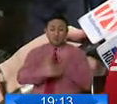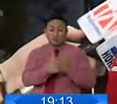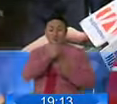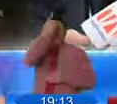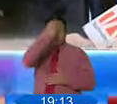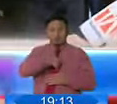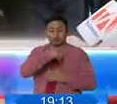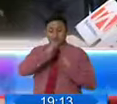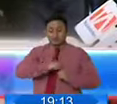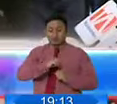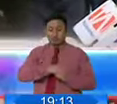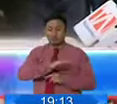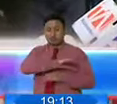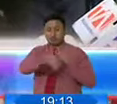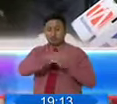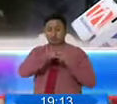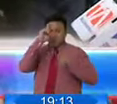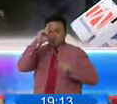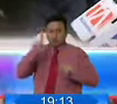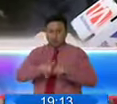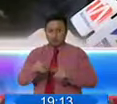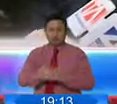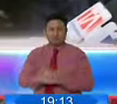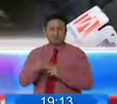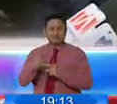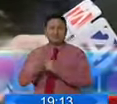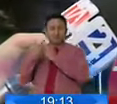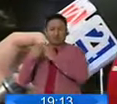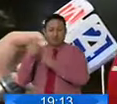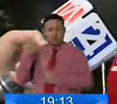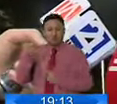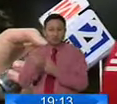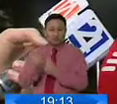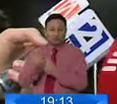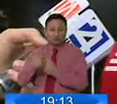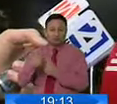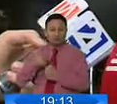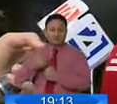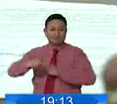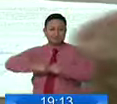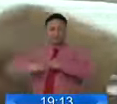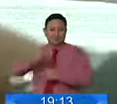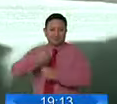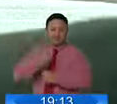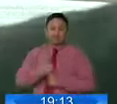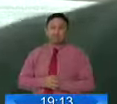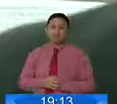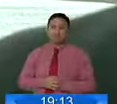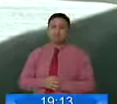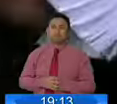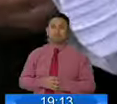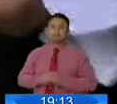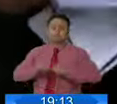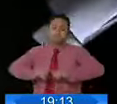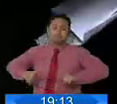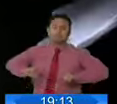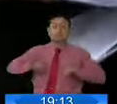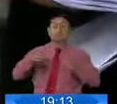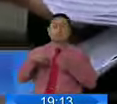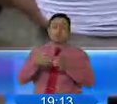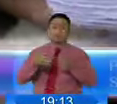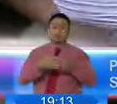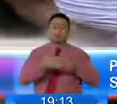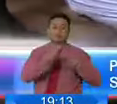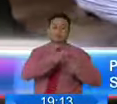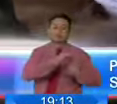sea de manera responsable, en base siempre al fortalecimiento de nuestra labor legislativa. Mientras que en el tema de las comisiones especiales creadas